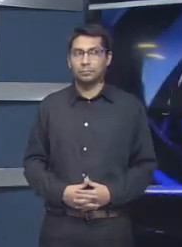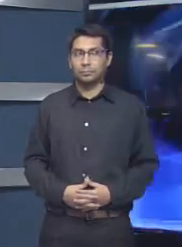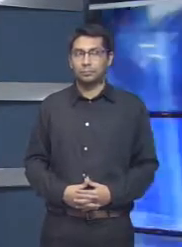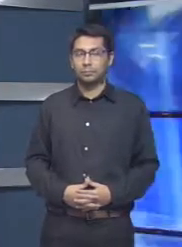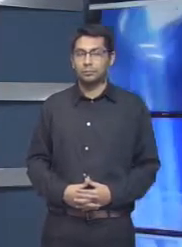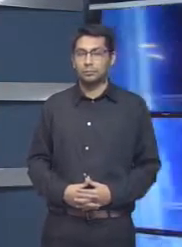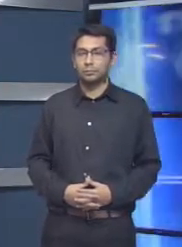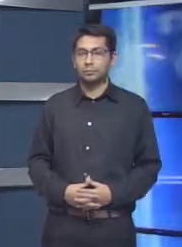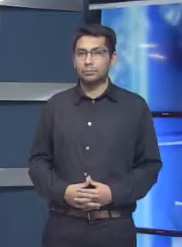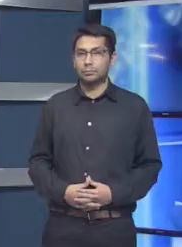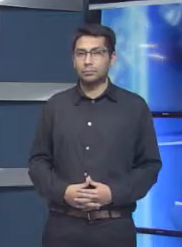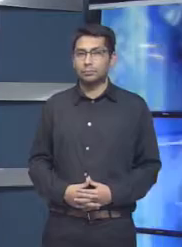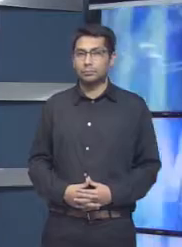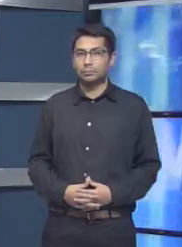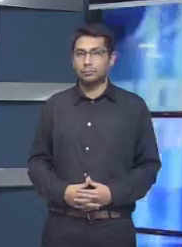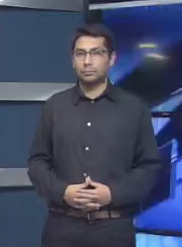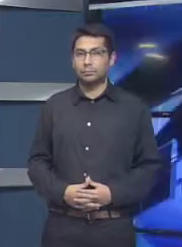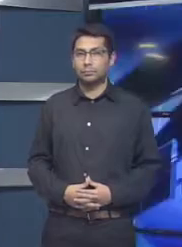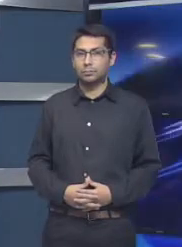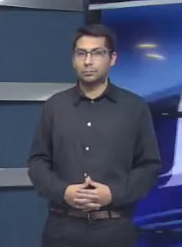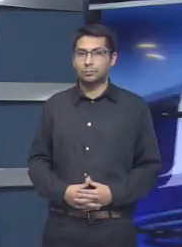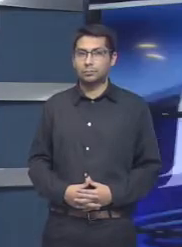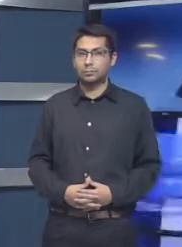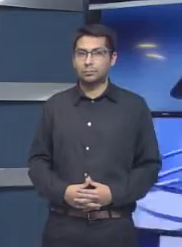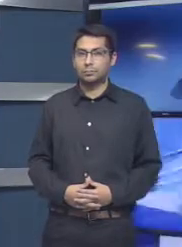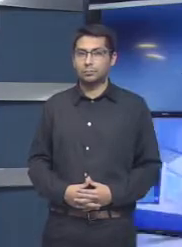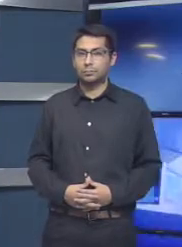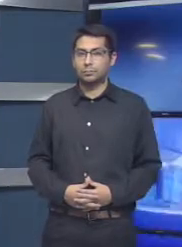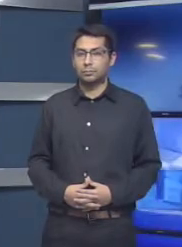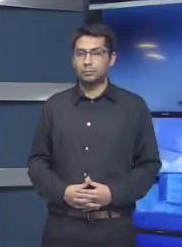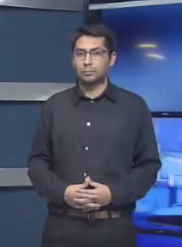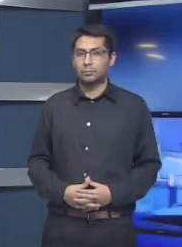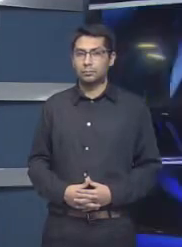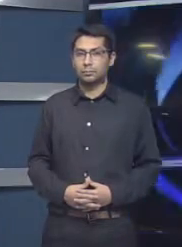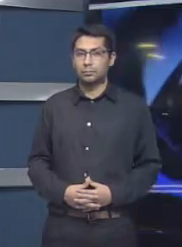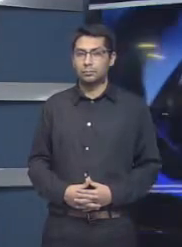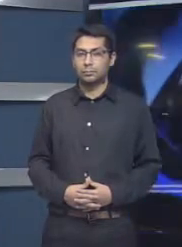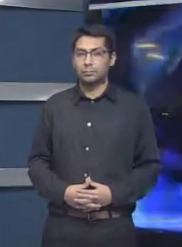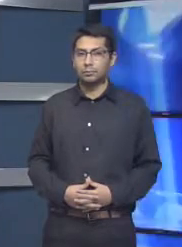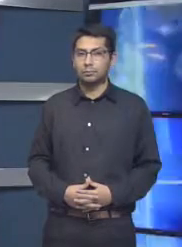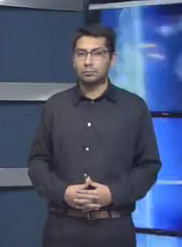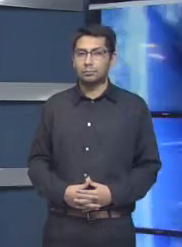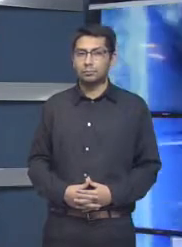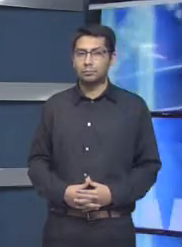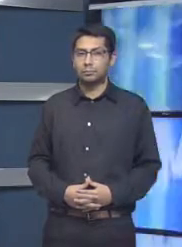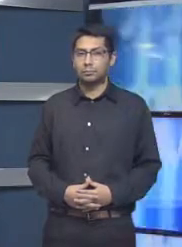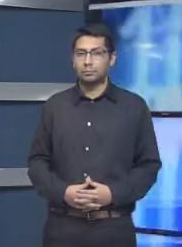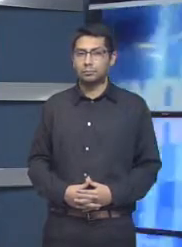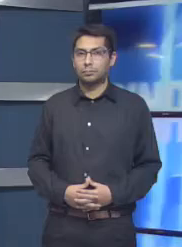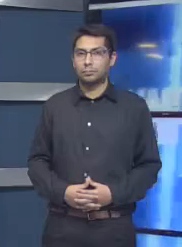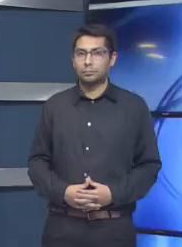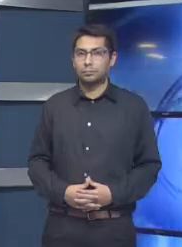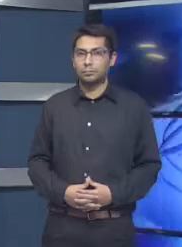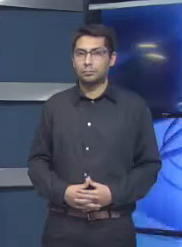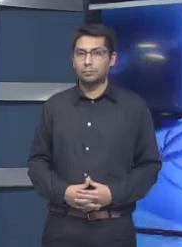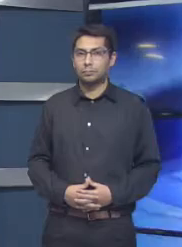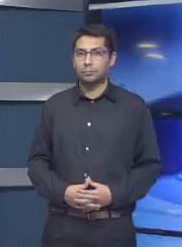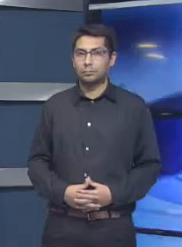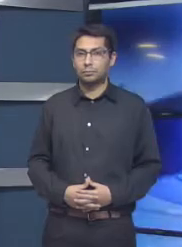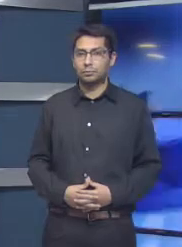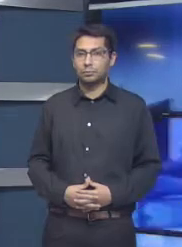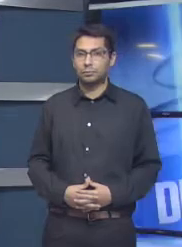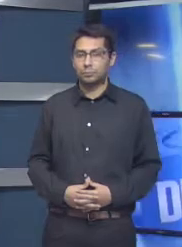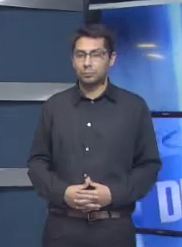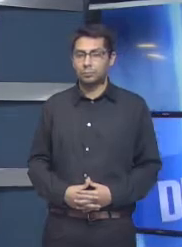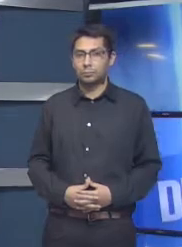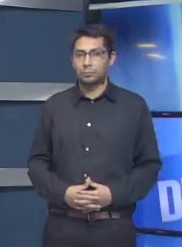Aparentemente seguiría como está en estos momentos el sistema. Pero bueno, estamos esperando una